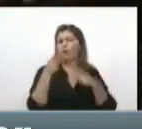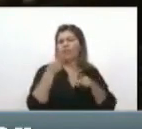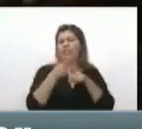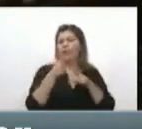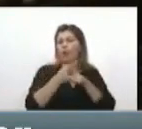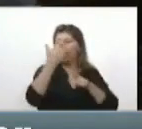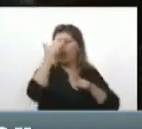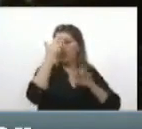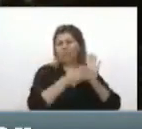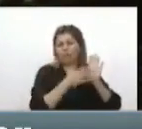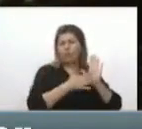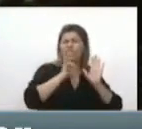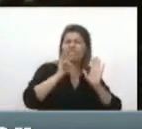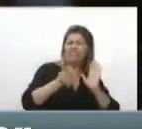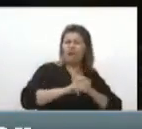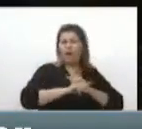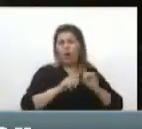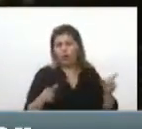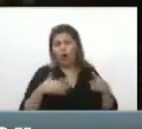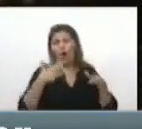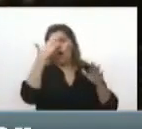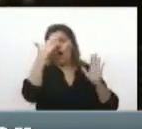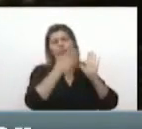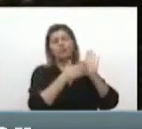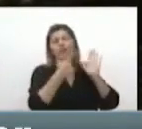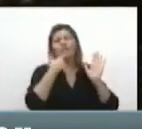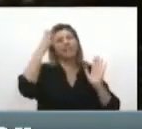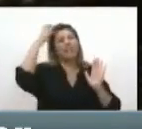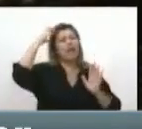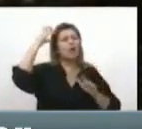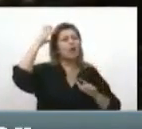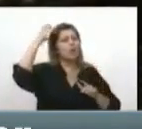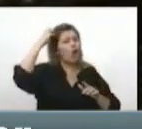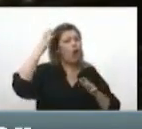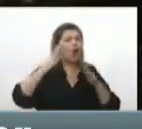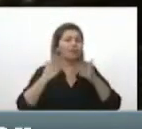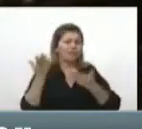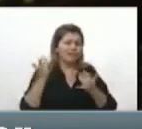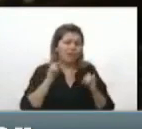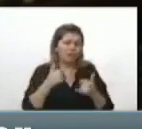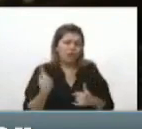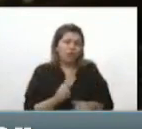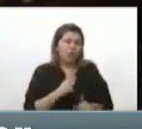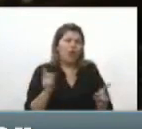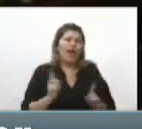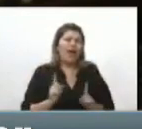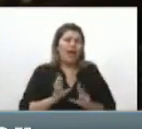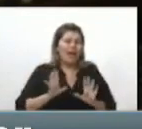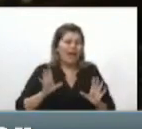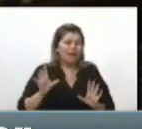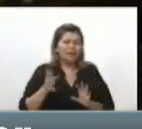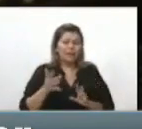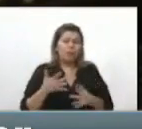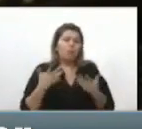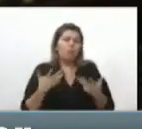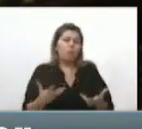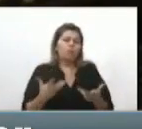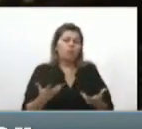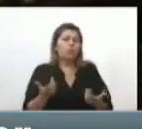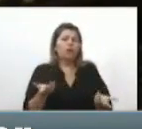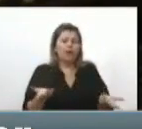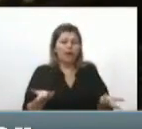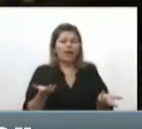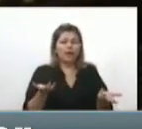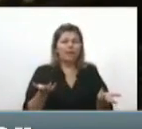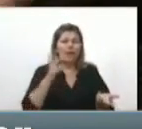constitucionalidad para eso las Constitución dice que es la corte no somos nosotros por supuesto Por supuesto que he dicho que este un manual